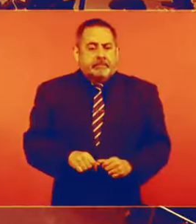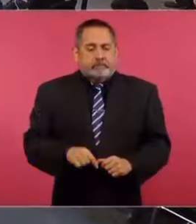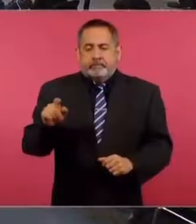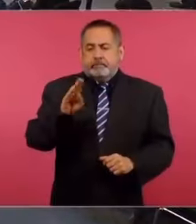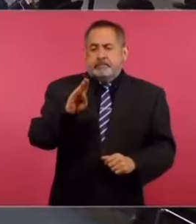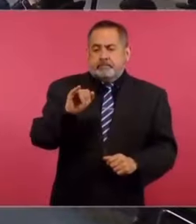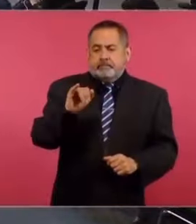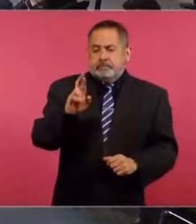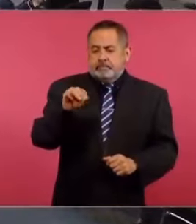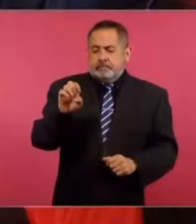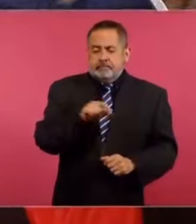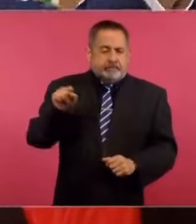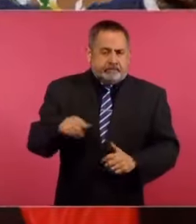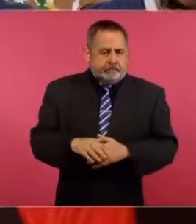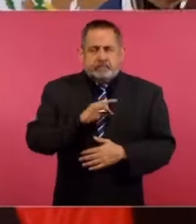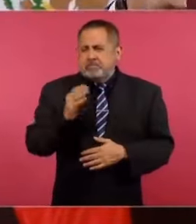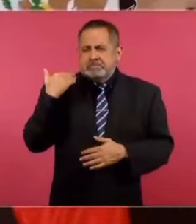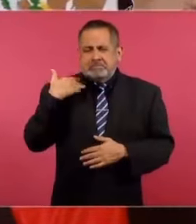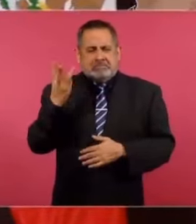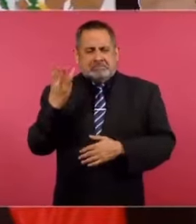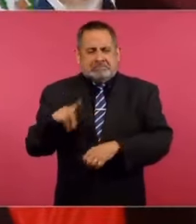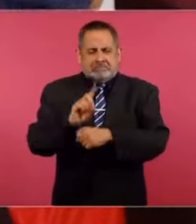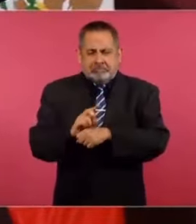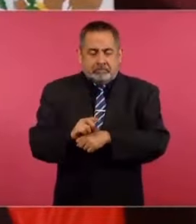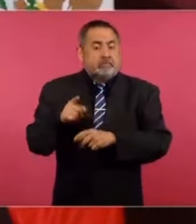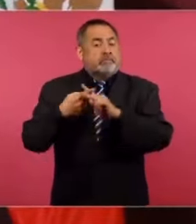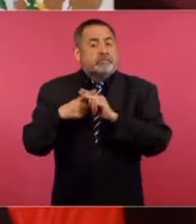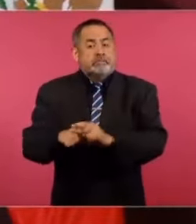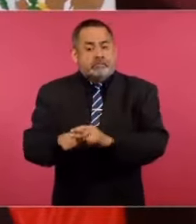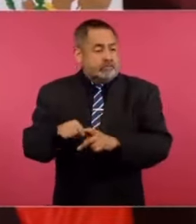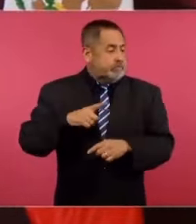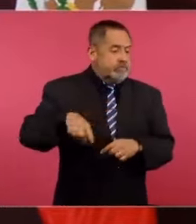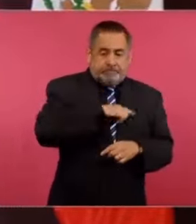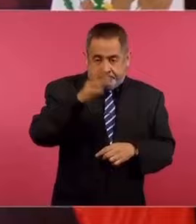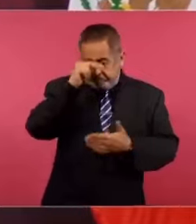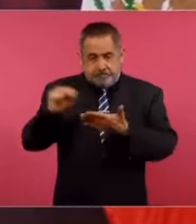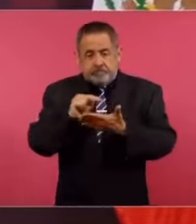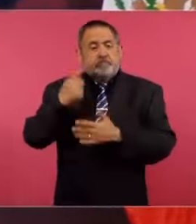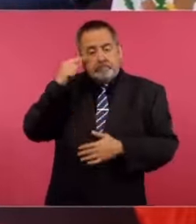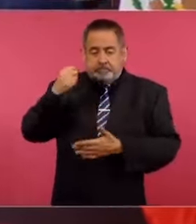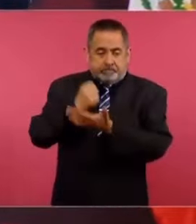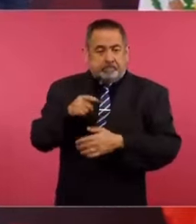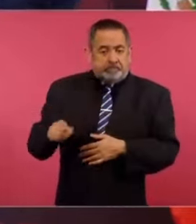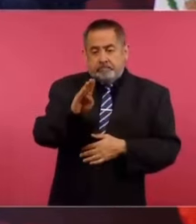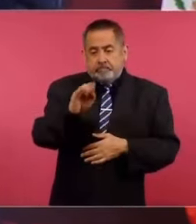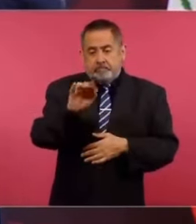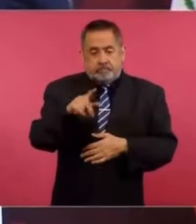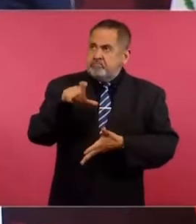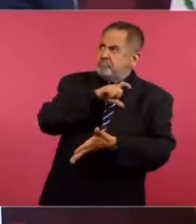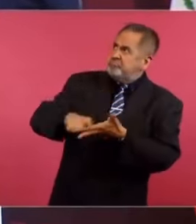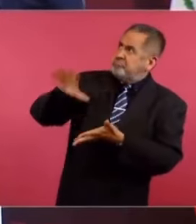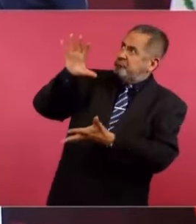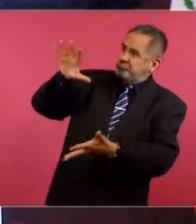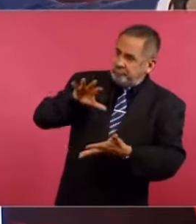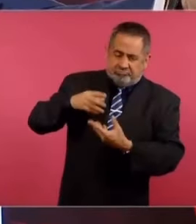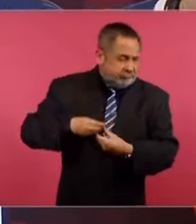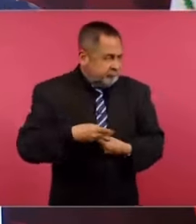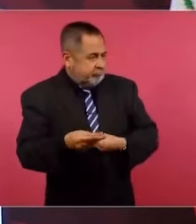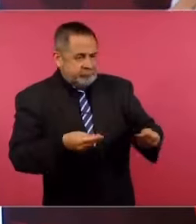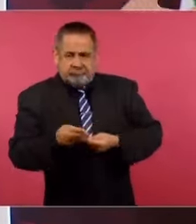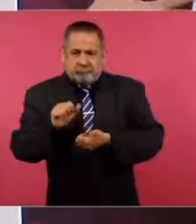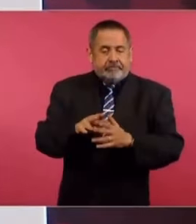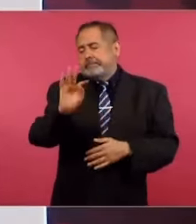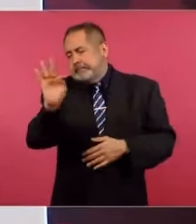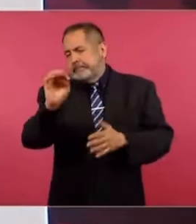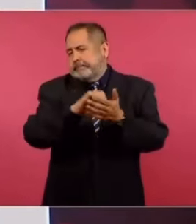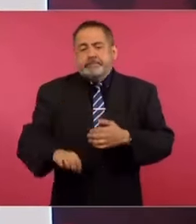Birmex. Hace como 3 días entra en vigor un acuerdo para que Birmex, así como compra y distribuye, si